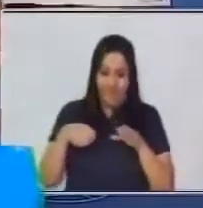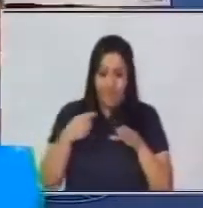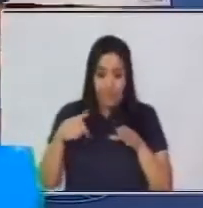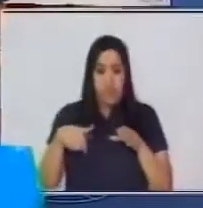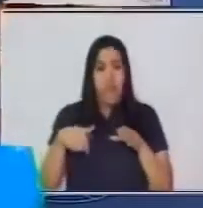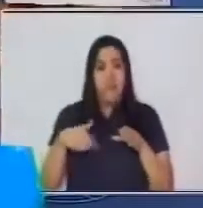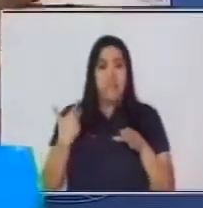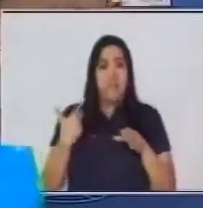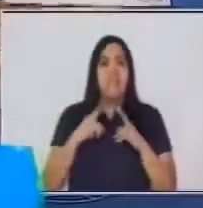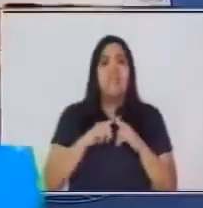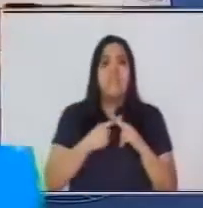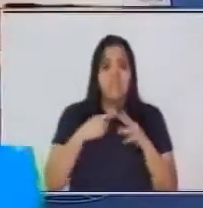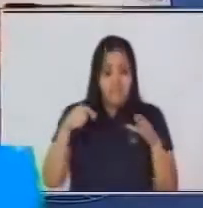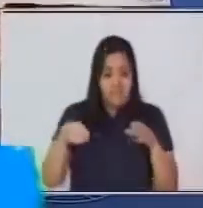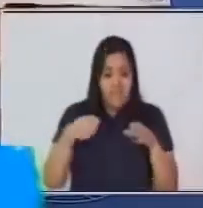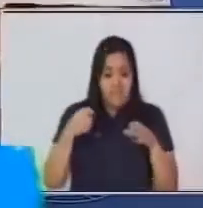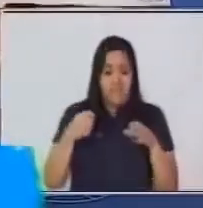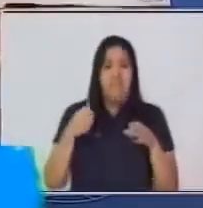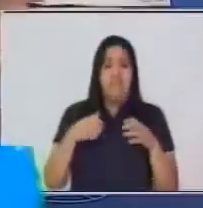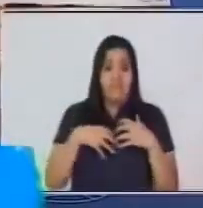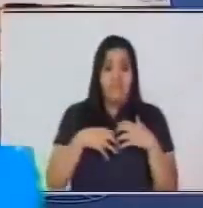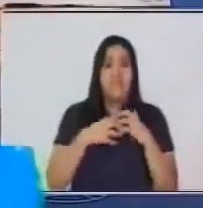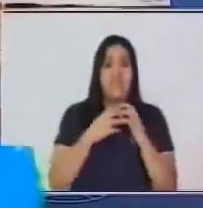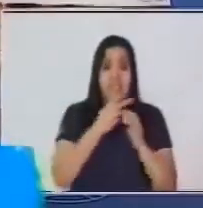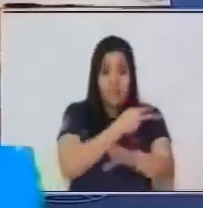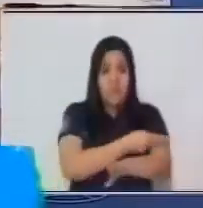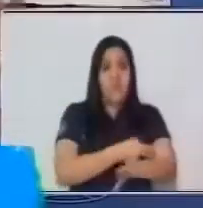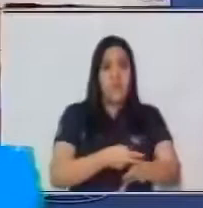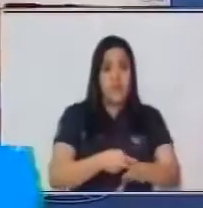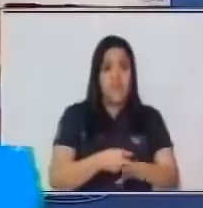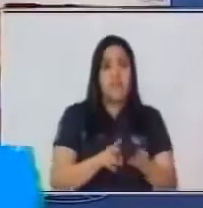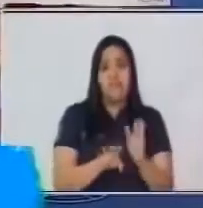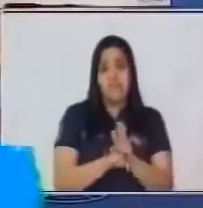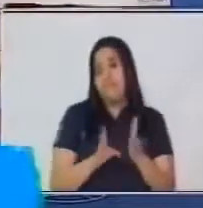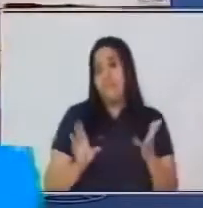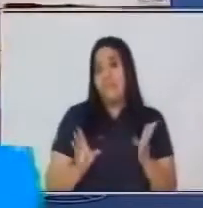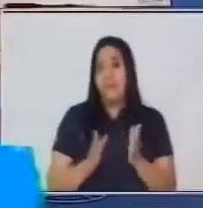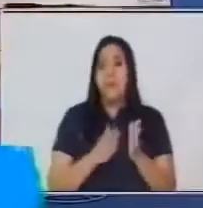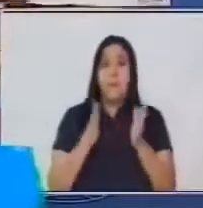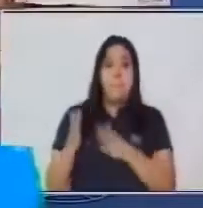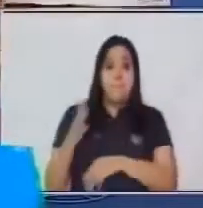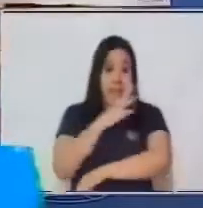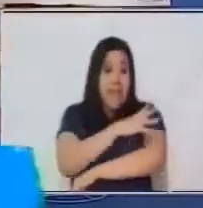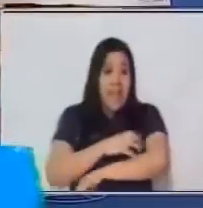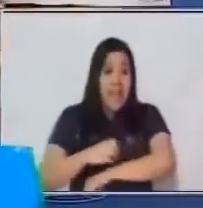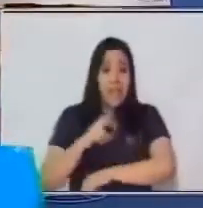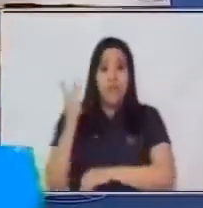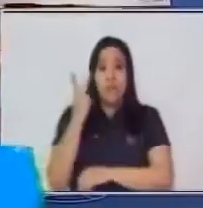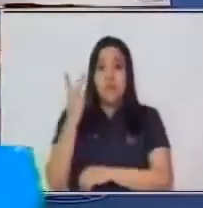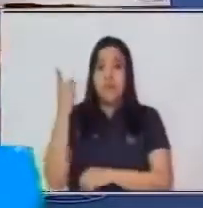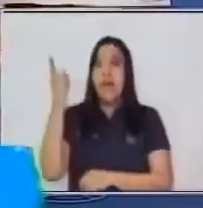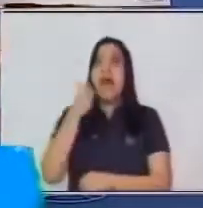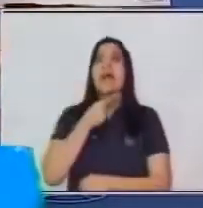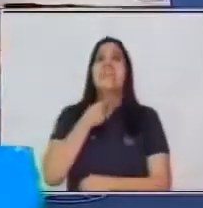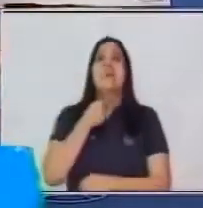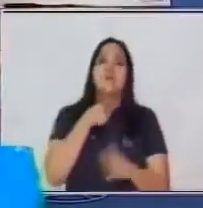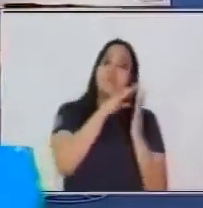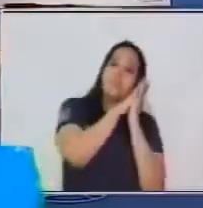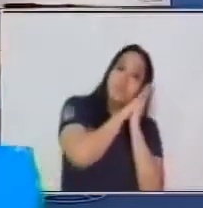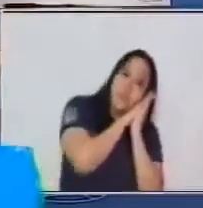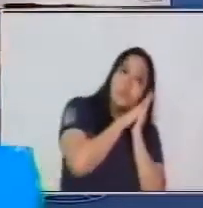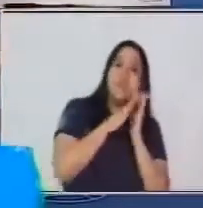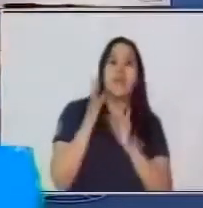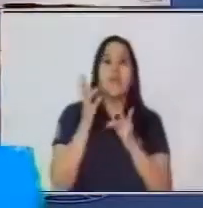sopa? Puedes crear tu historia y puedes hacerlo así. Garfield le gusta la lasaña, le gusta dormir. ¿Y qué